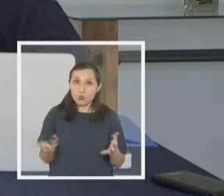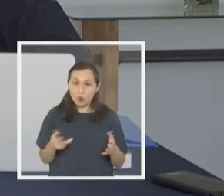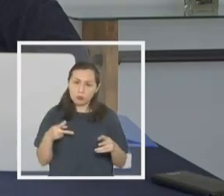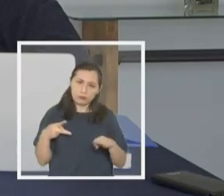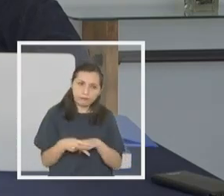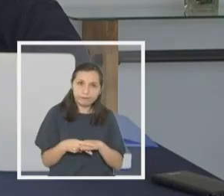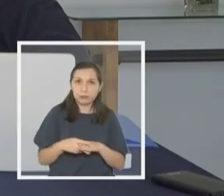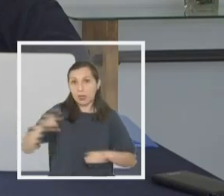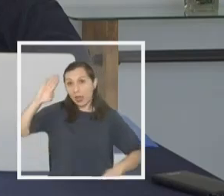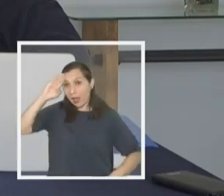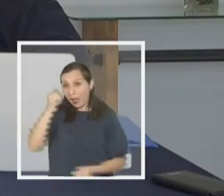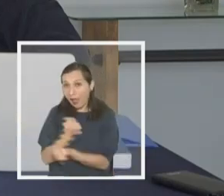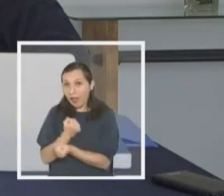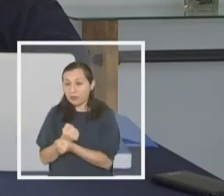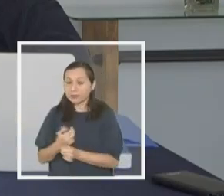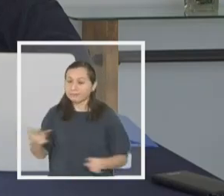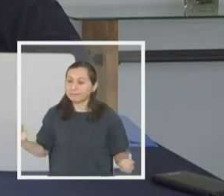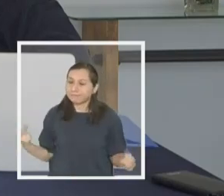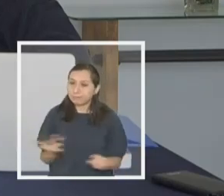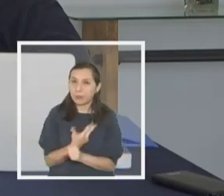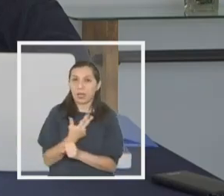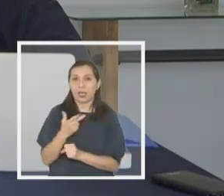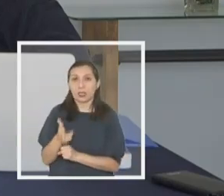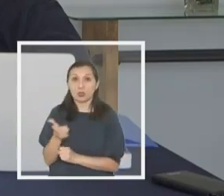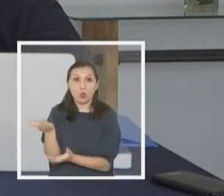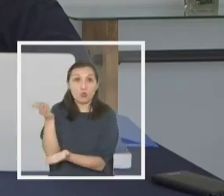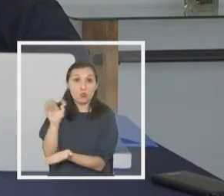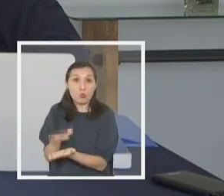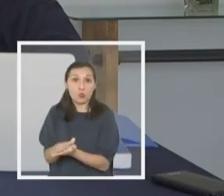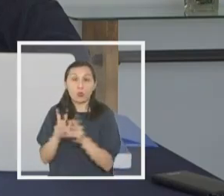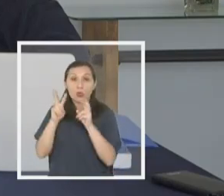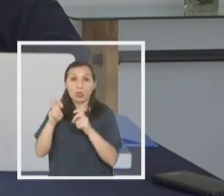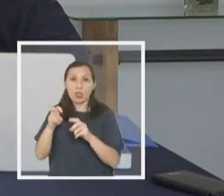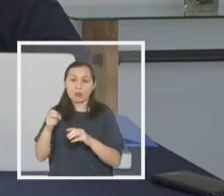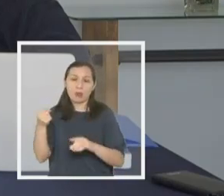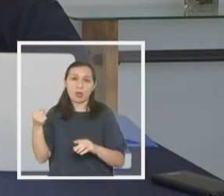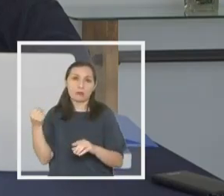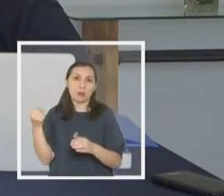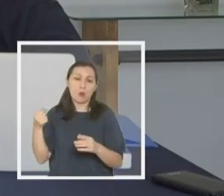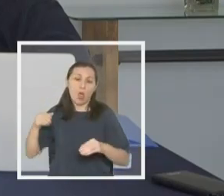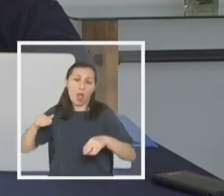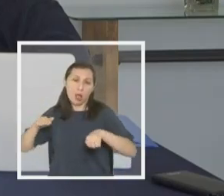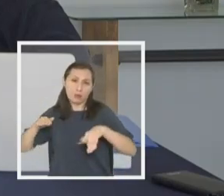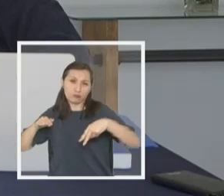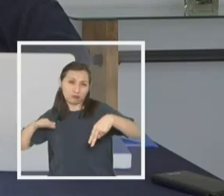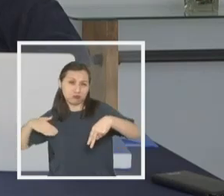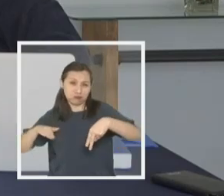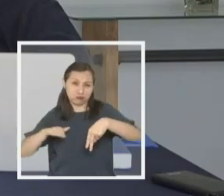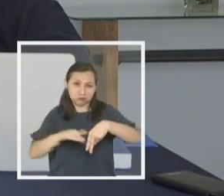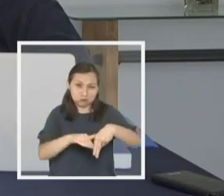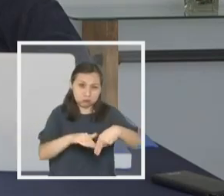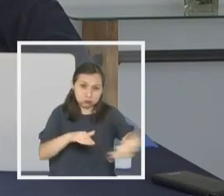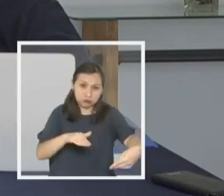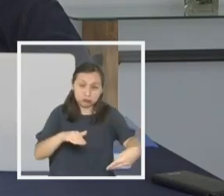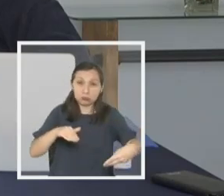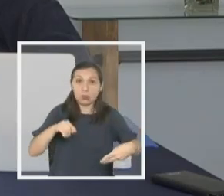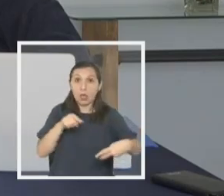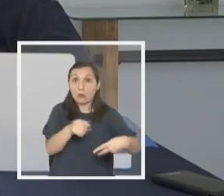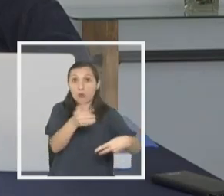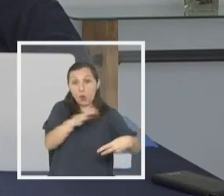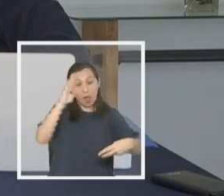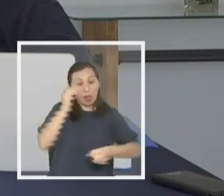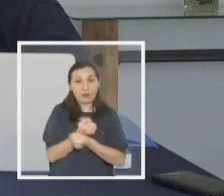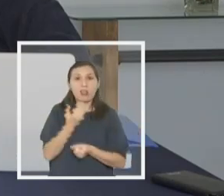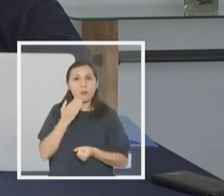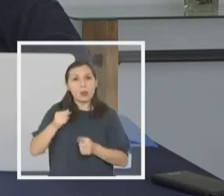el caso del carabinero que desgraciadamente resultó fallecido por el atropello inclemente de esta persona, también de